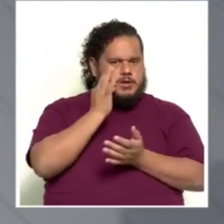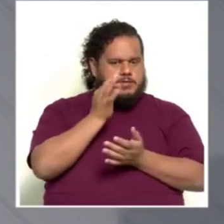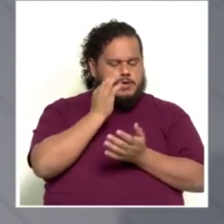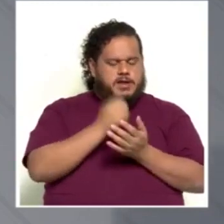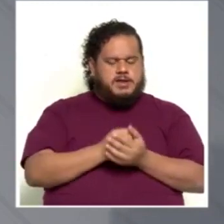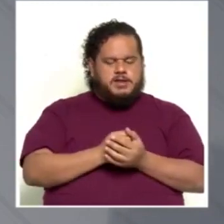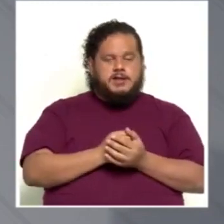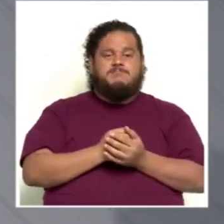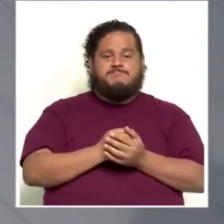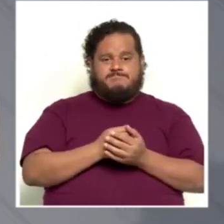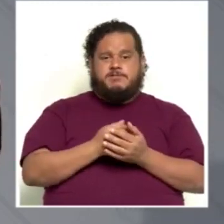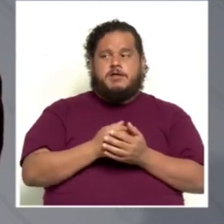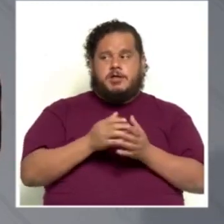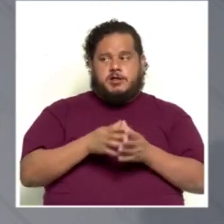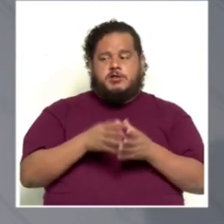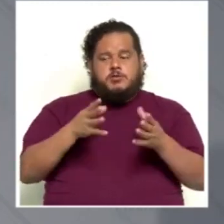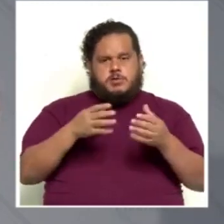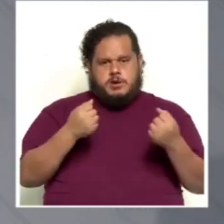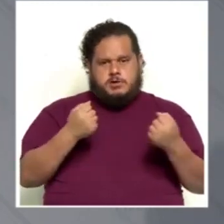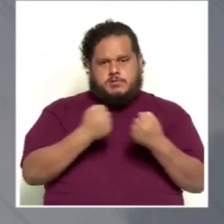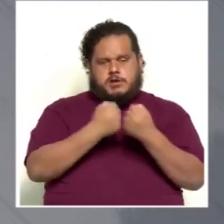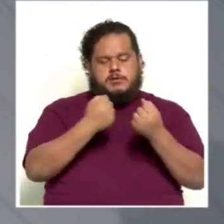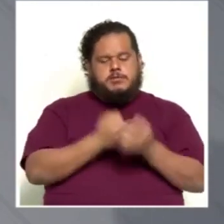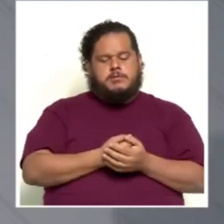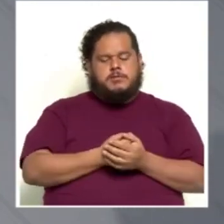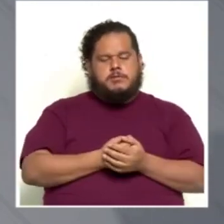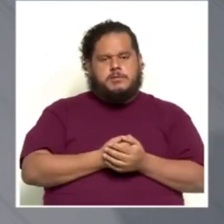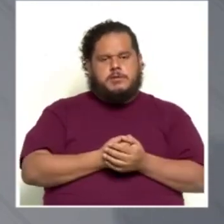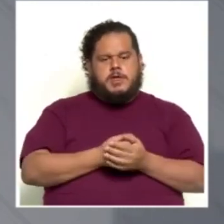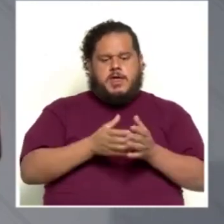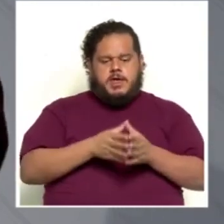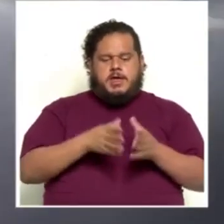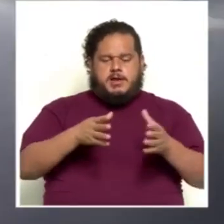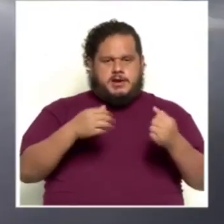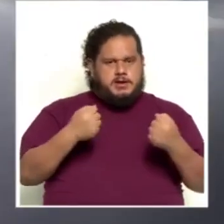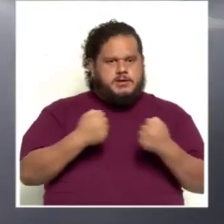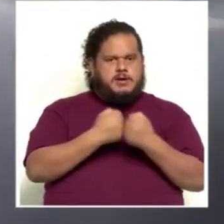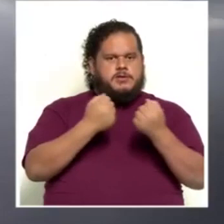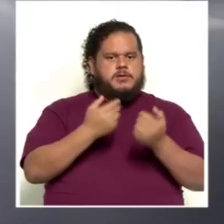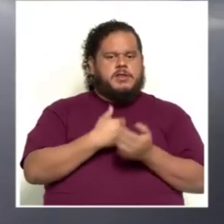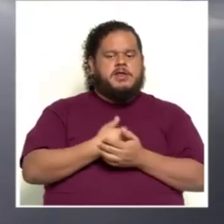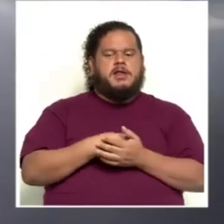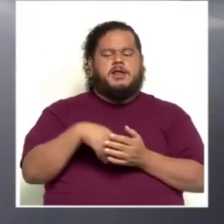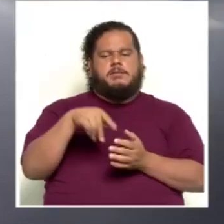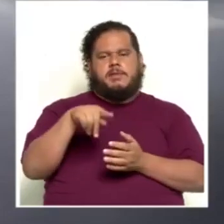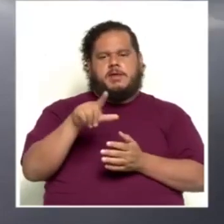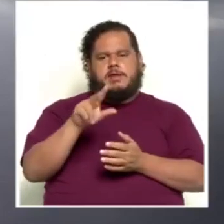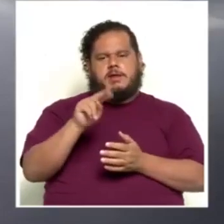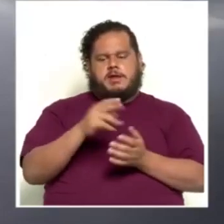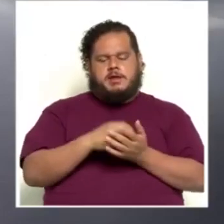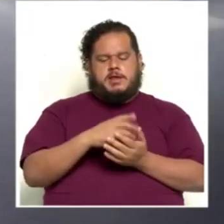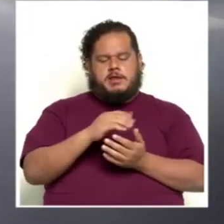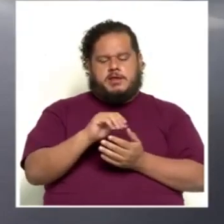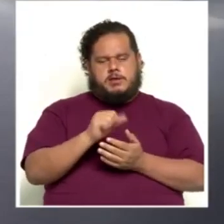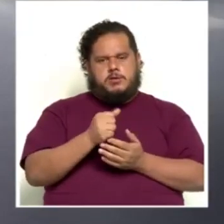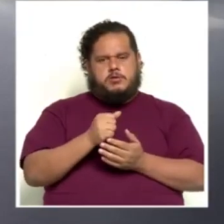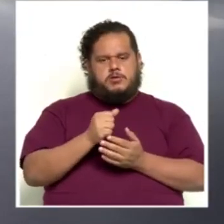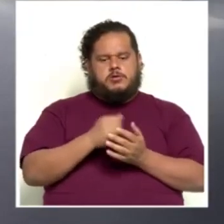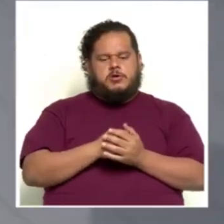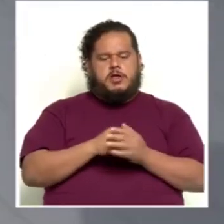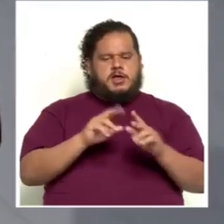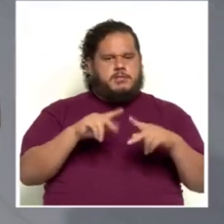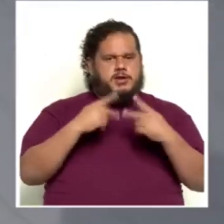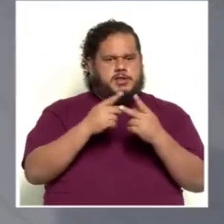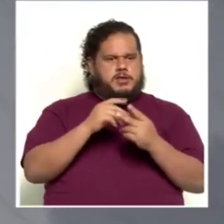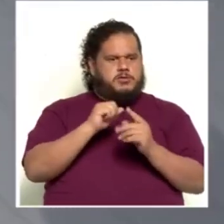es un enorme reto, ¿verdad? El gran reto que tiene el Partido Liberación Nacional, me parece a mí, y otros partidos